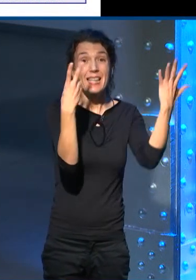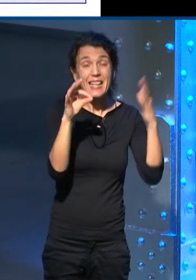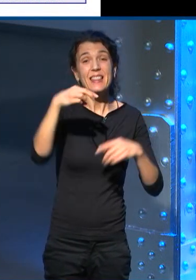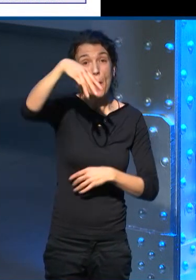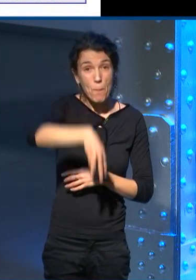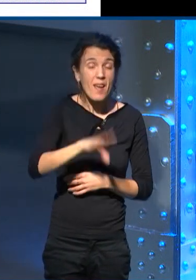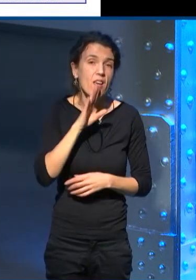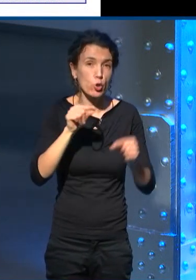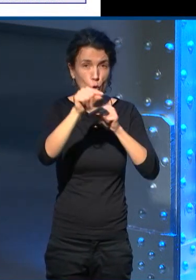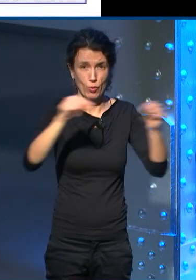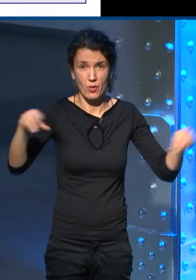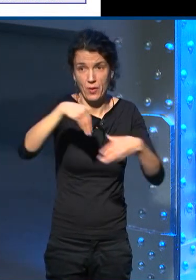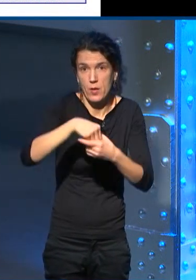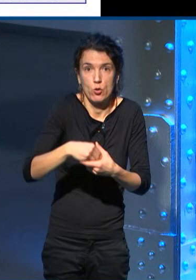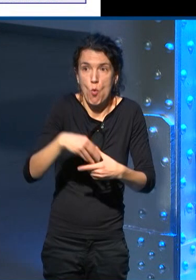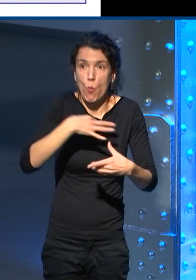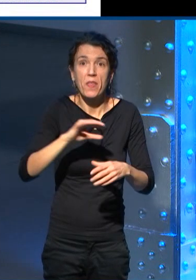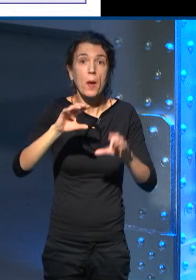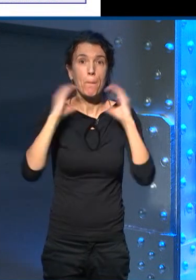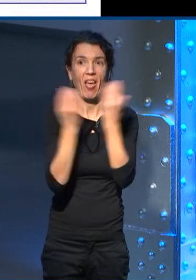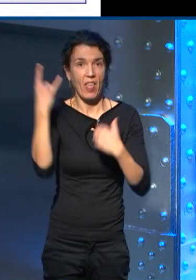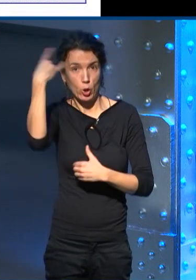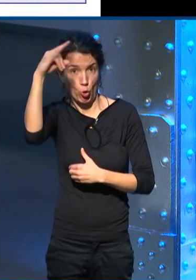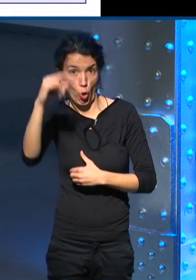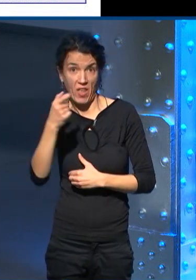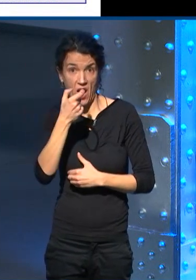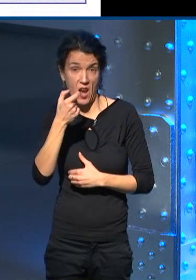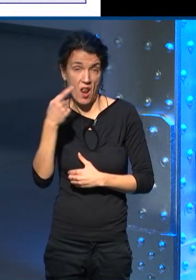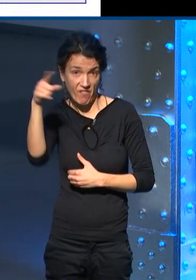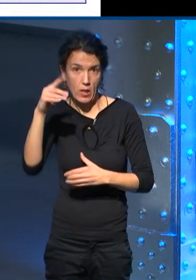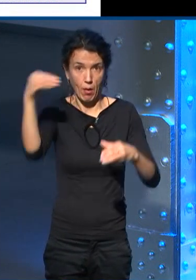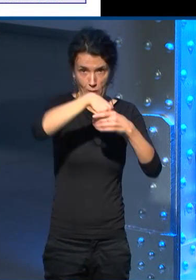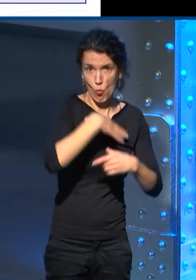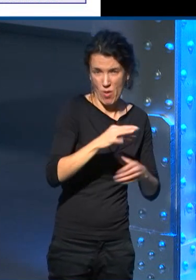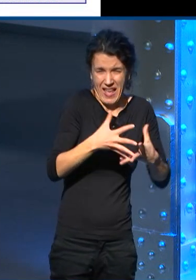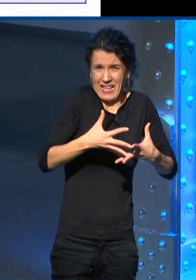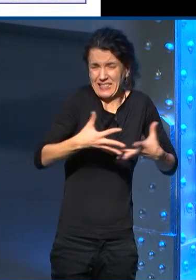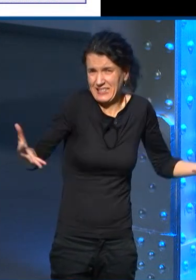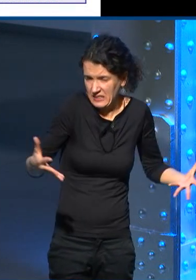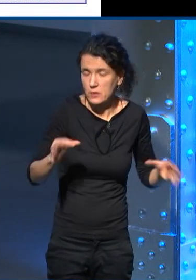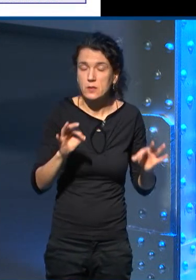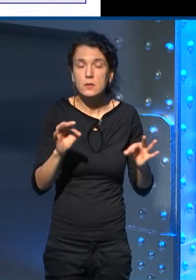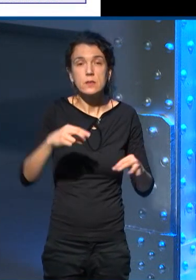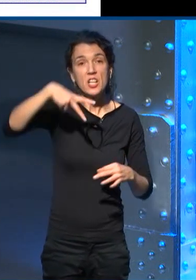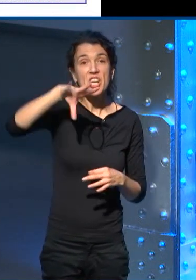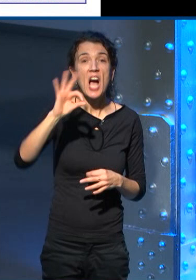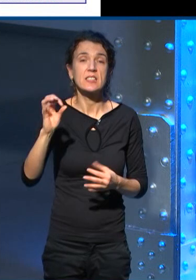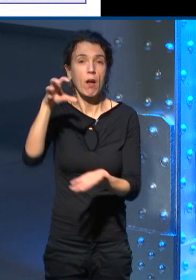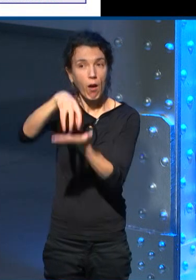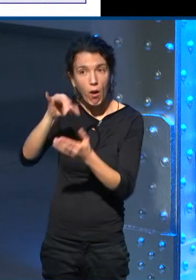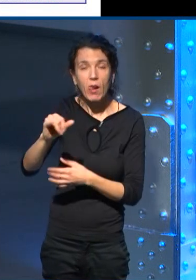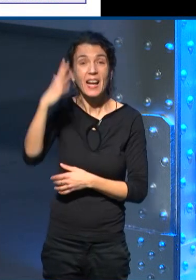decía ayer, cabe dentro el coso de la Plaza de Toros de las Ventas, es decir, es un pedazo de antena. La NASA tiene